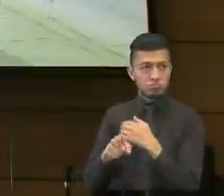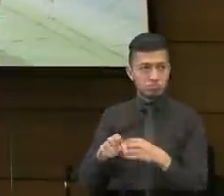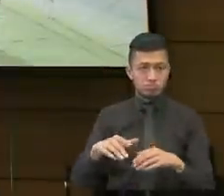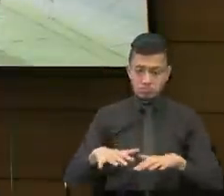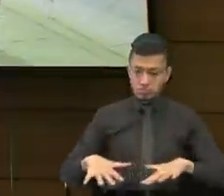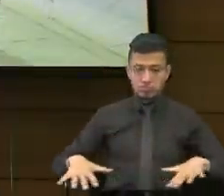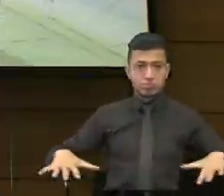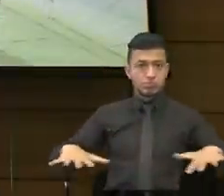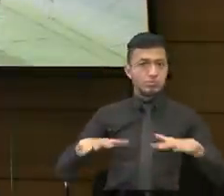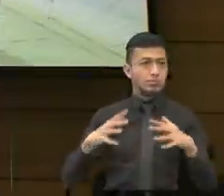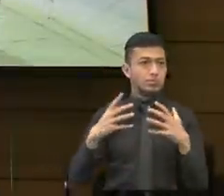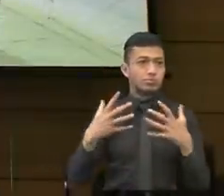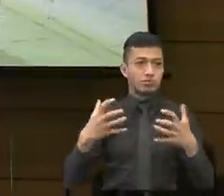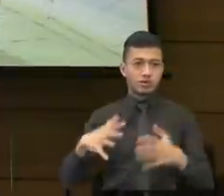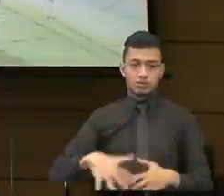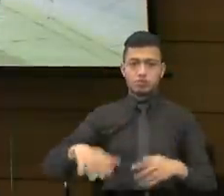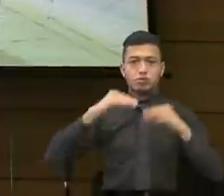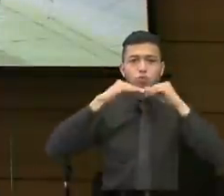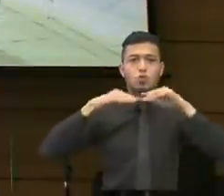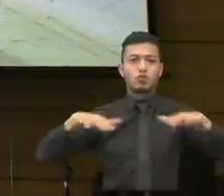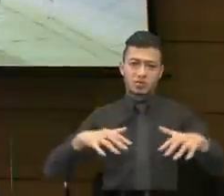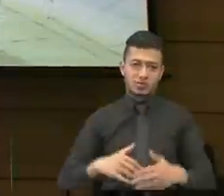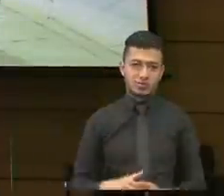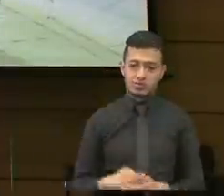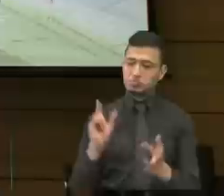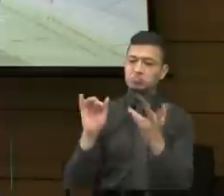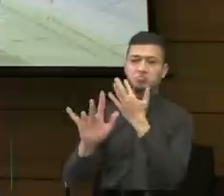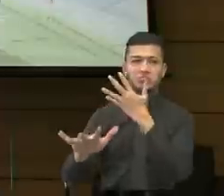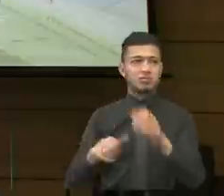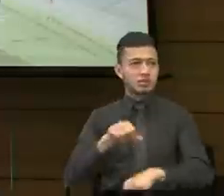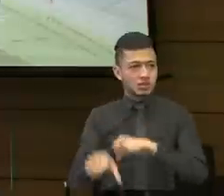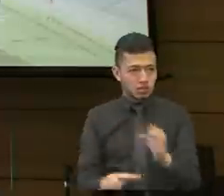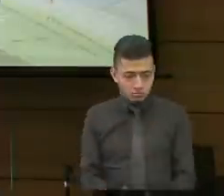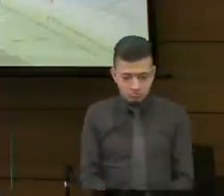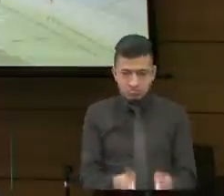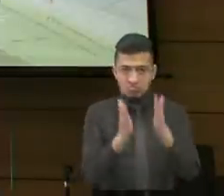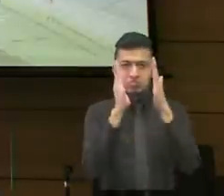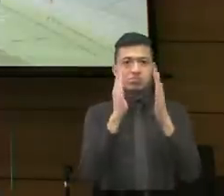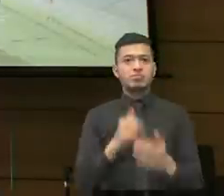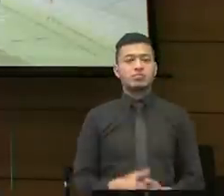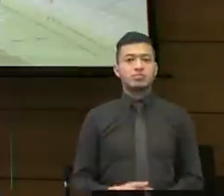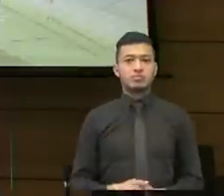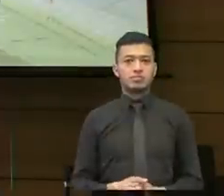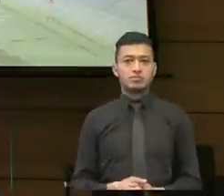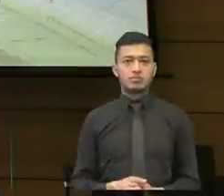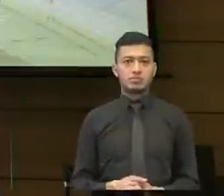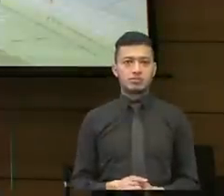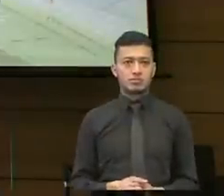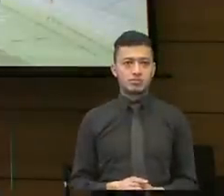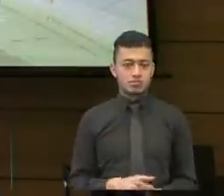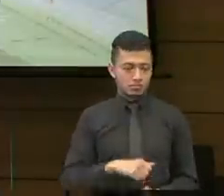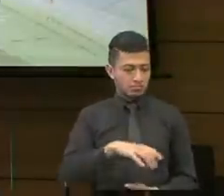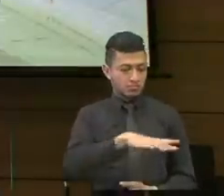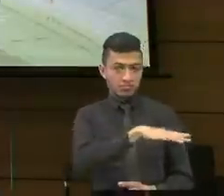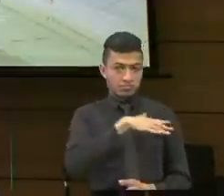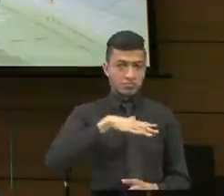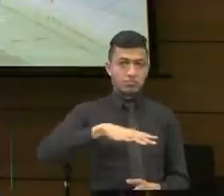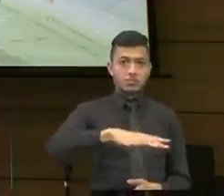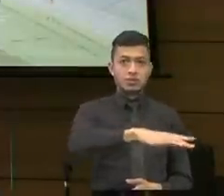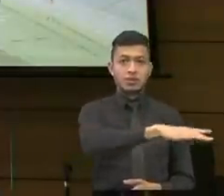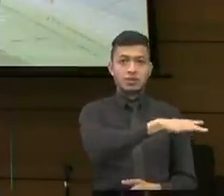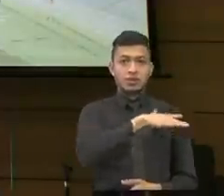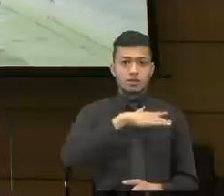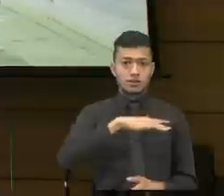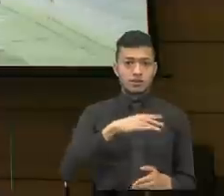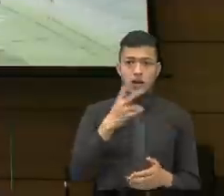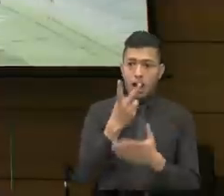y peatonal, todo esto. Va nuestro ciclocarril derecho y aquí va a quedar una gran plaza de lado y